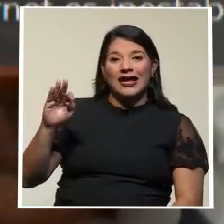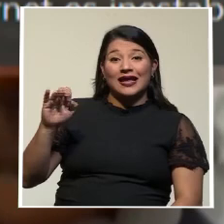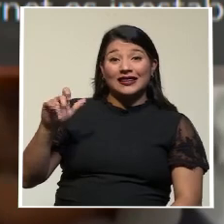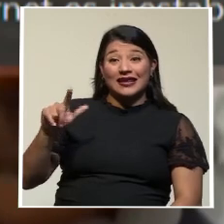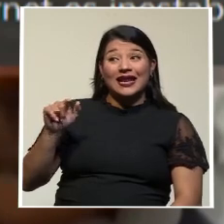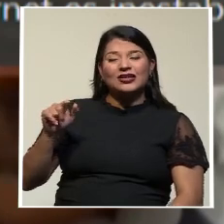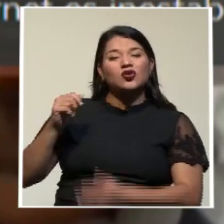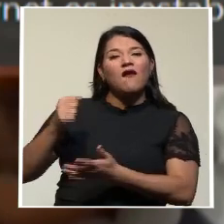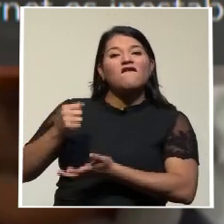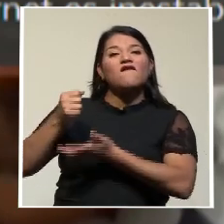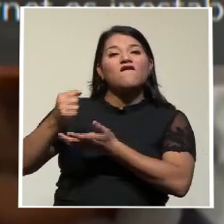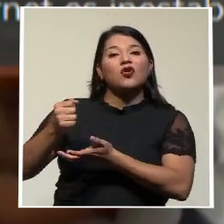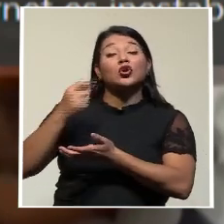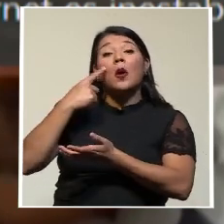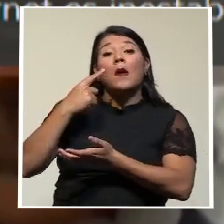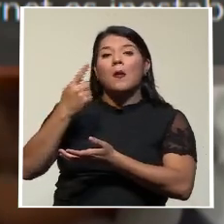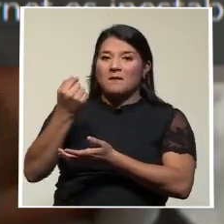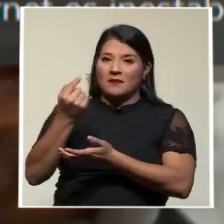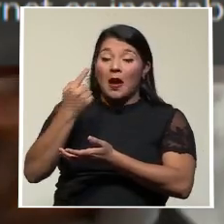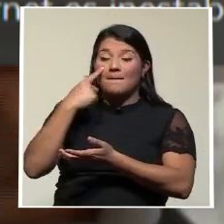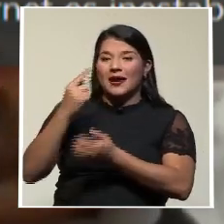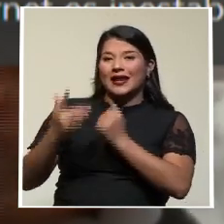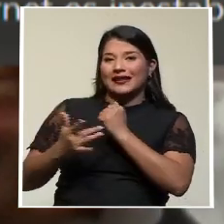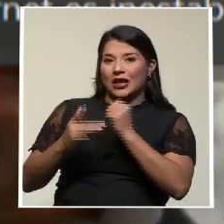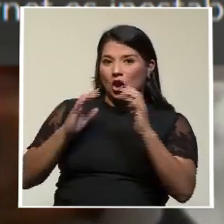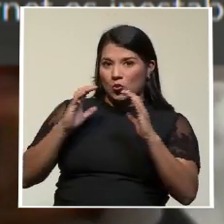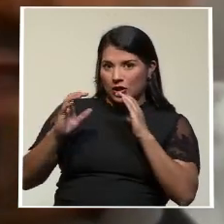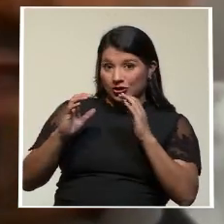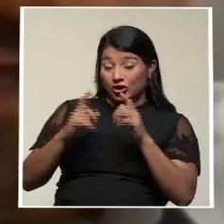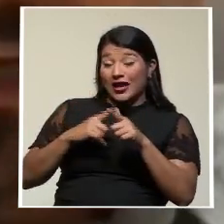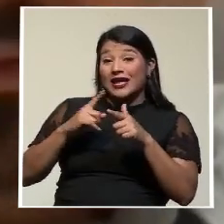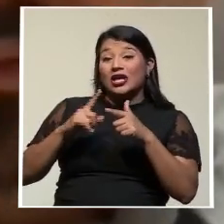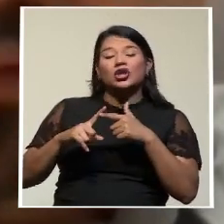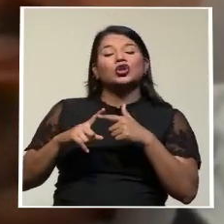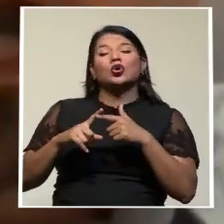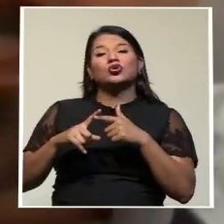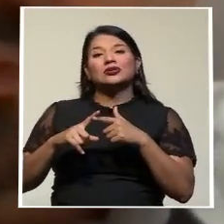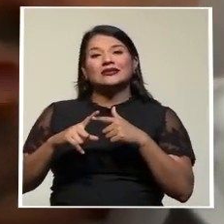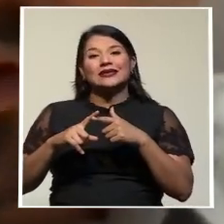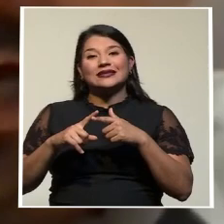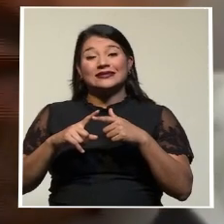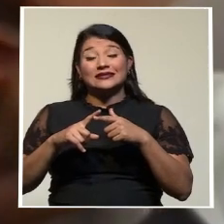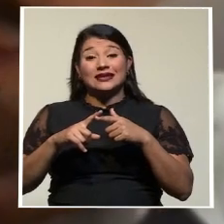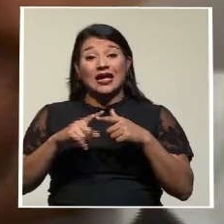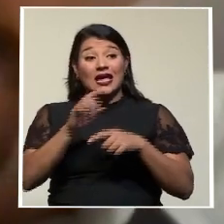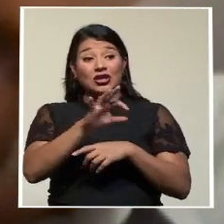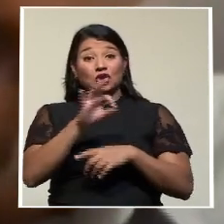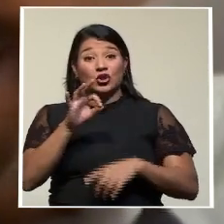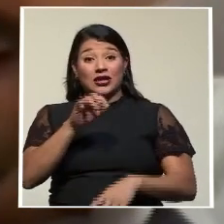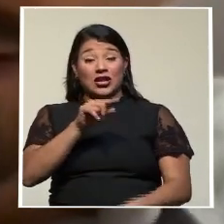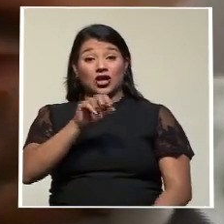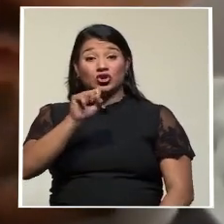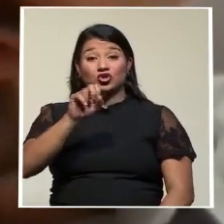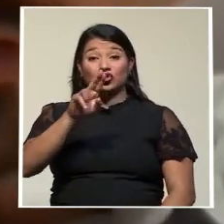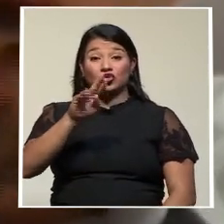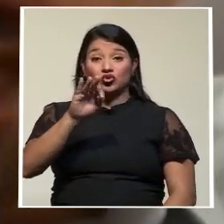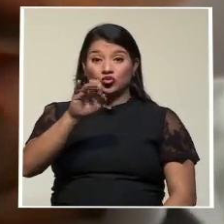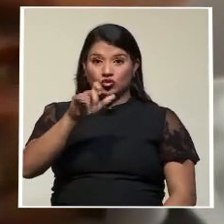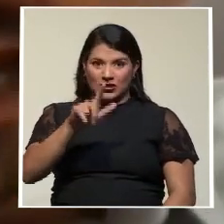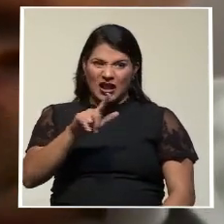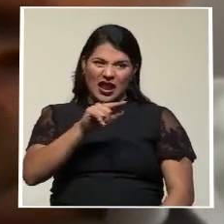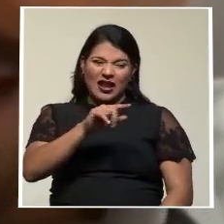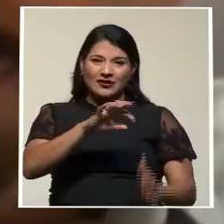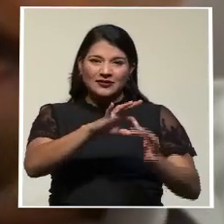telecomunicaciones, donde le dieron a la SUTEL, que es un órgano desconcentrado de la